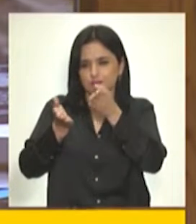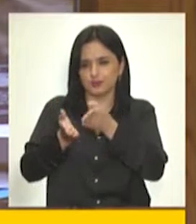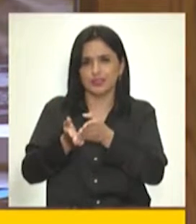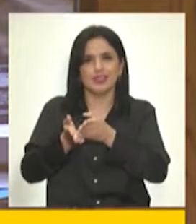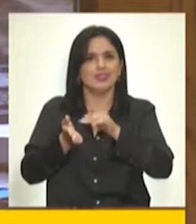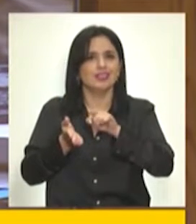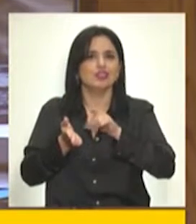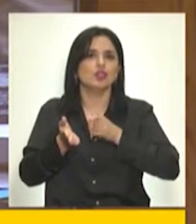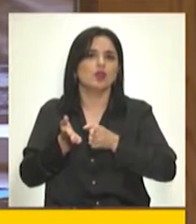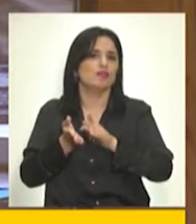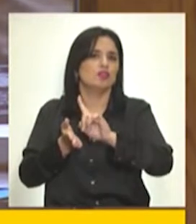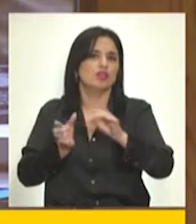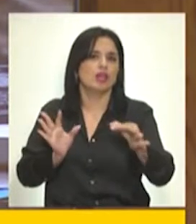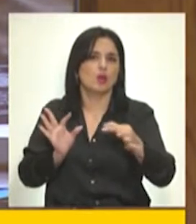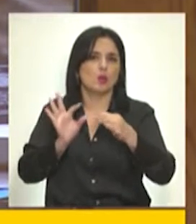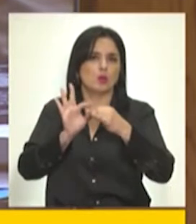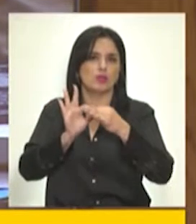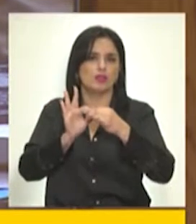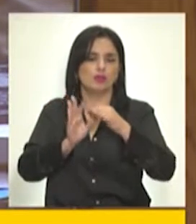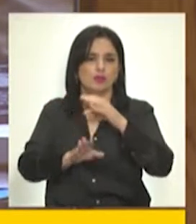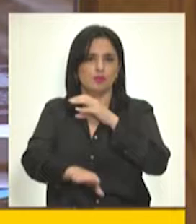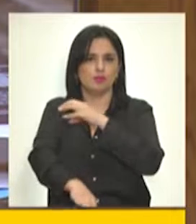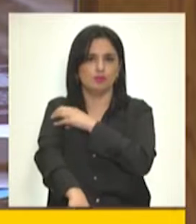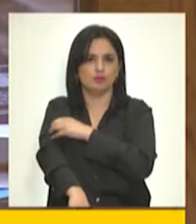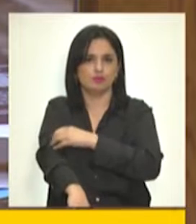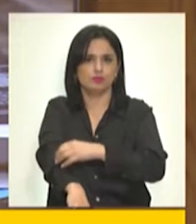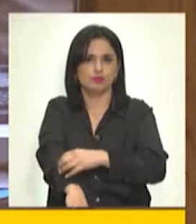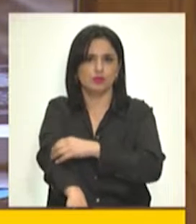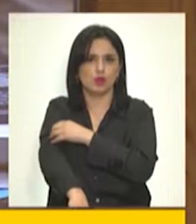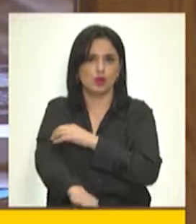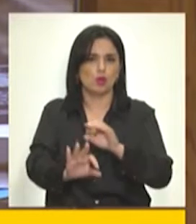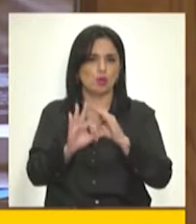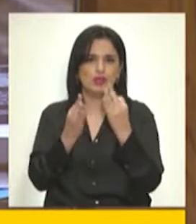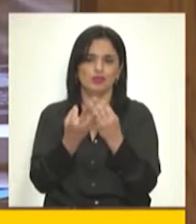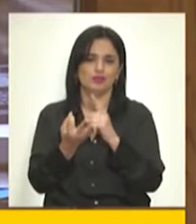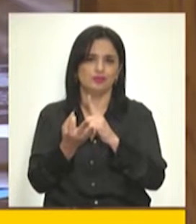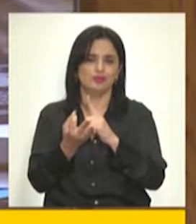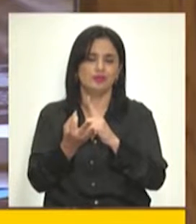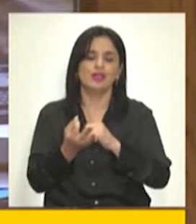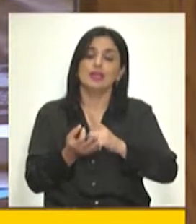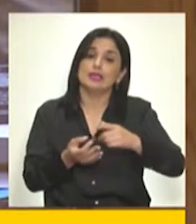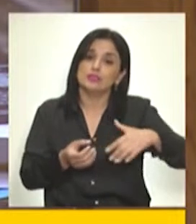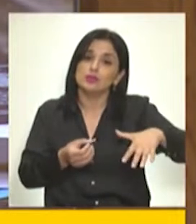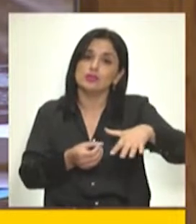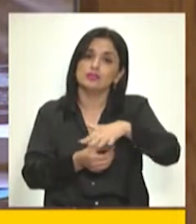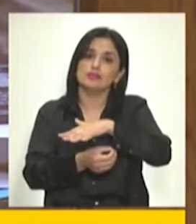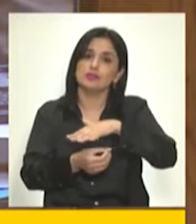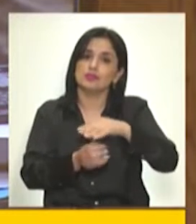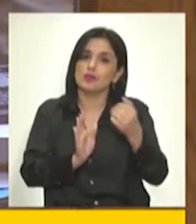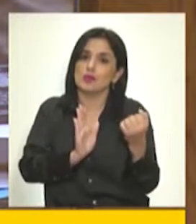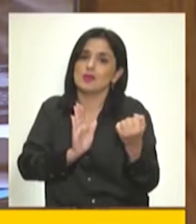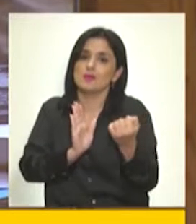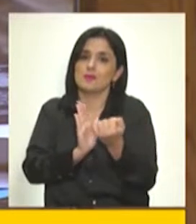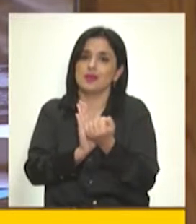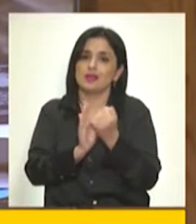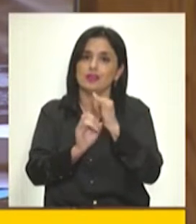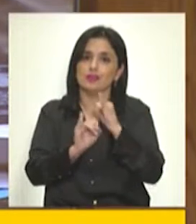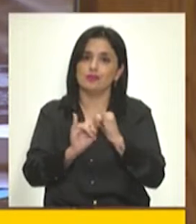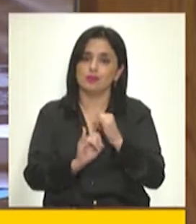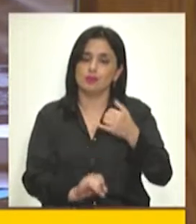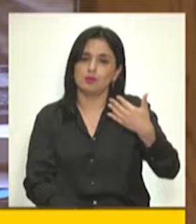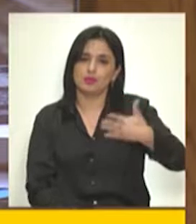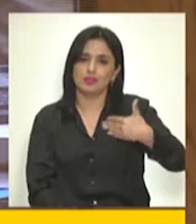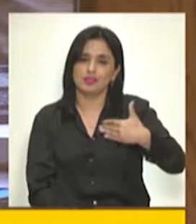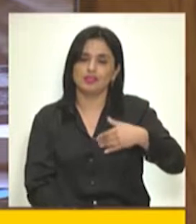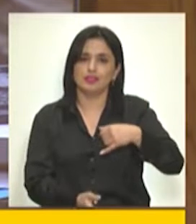está Unido al resto del país y por lo mismo es una situación que evidentemente marca de manera significativa las dificultades